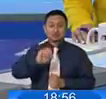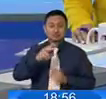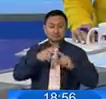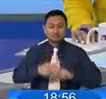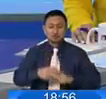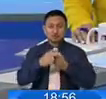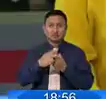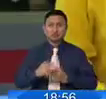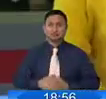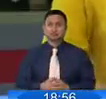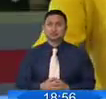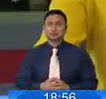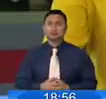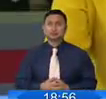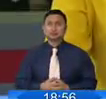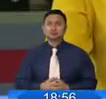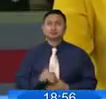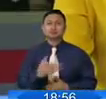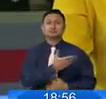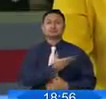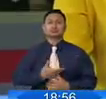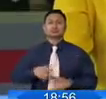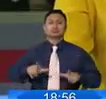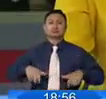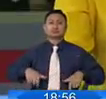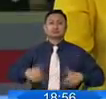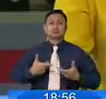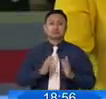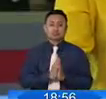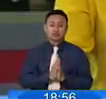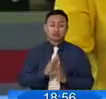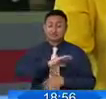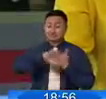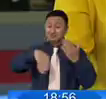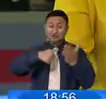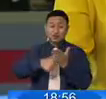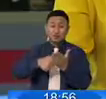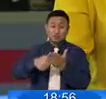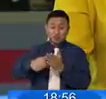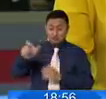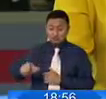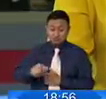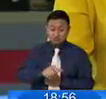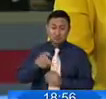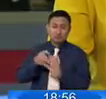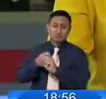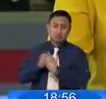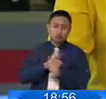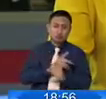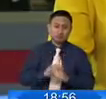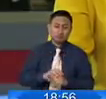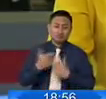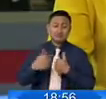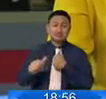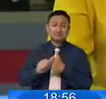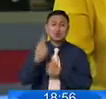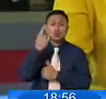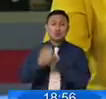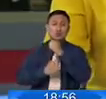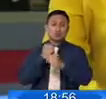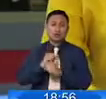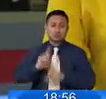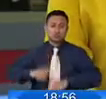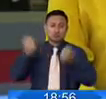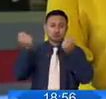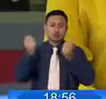Iniciamos inmediatamente. El presidente Lenín Moreno pidió la renuncia de todos sus ministros de Estado a pocos días de cumplir un año en el